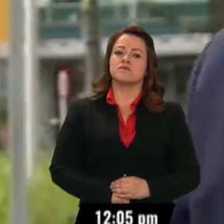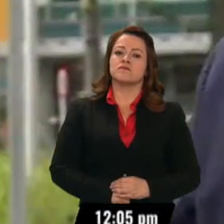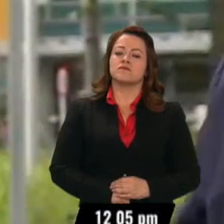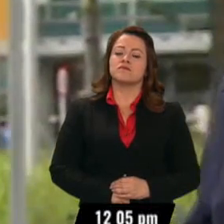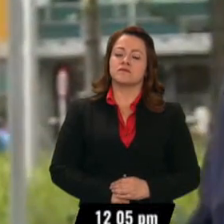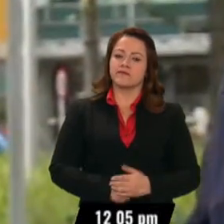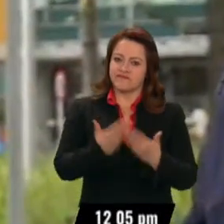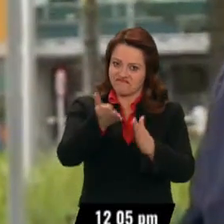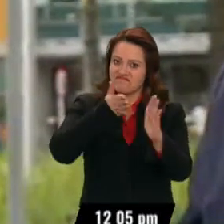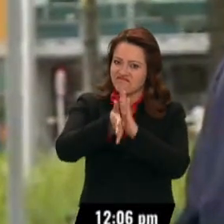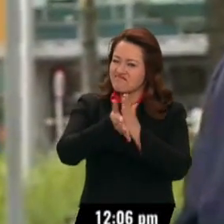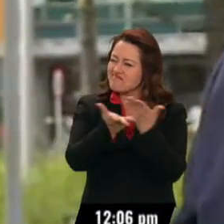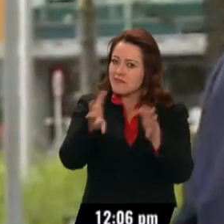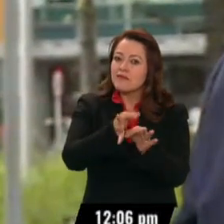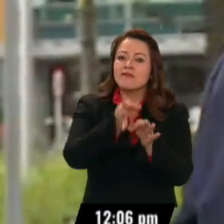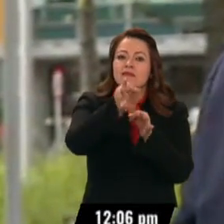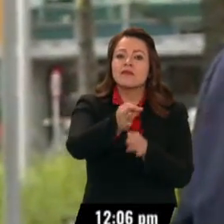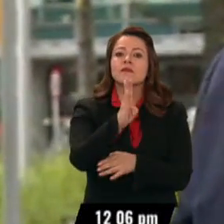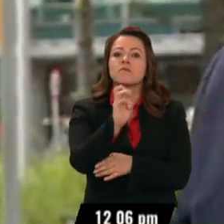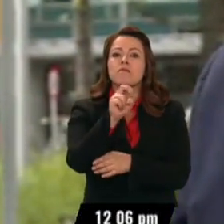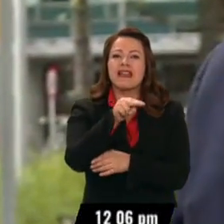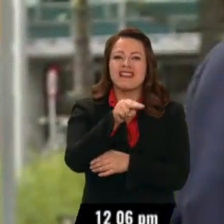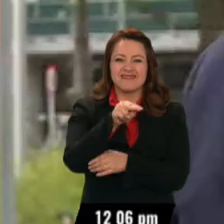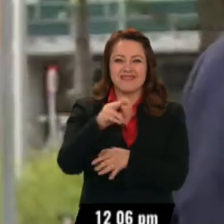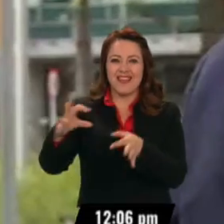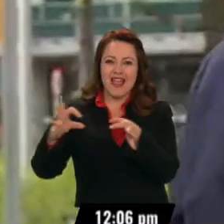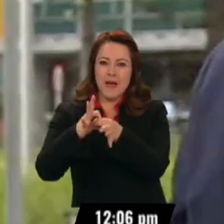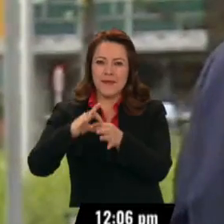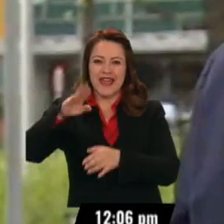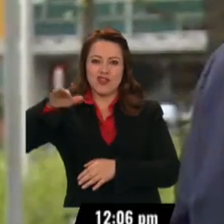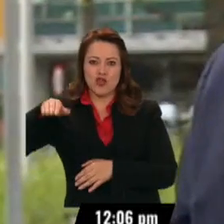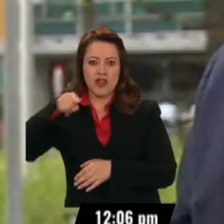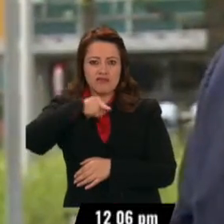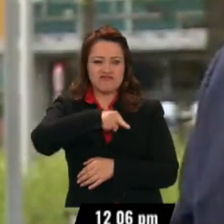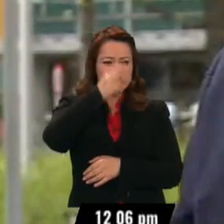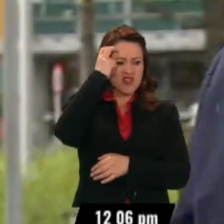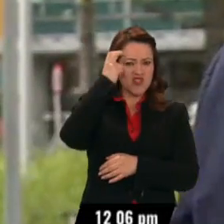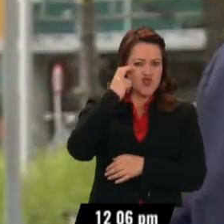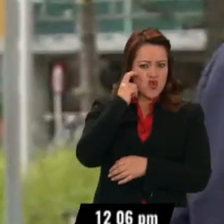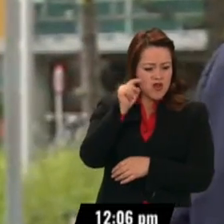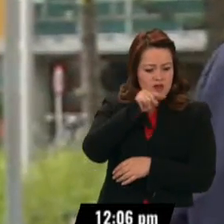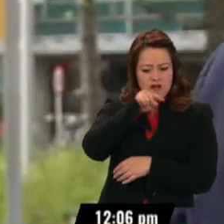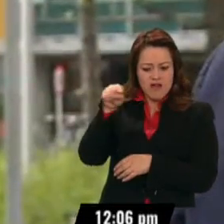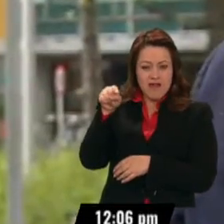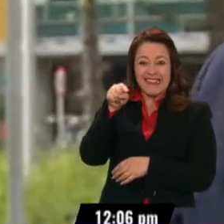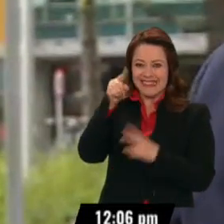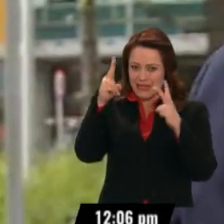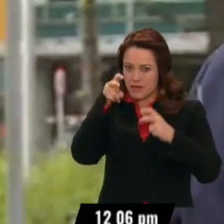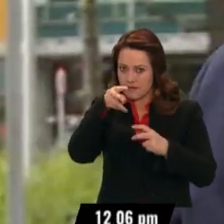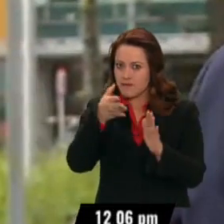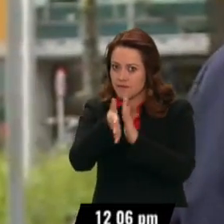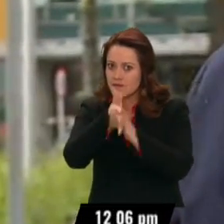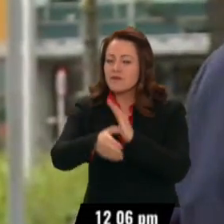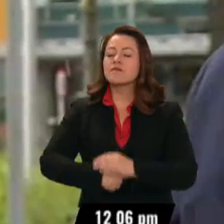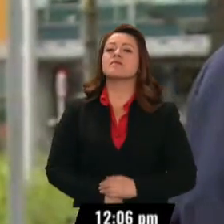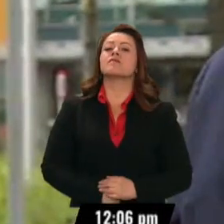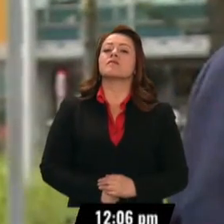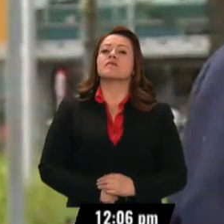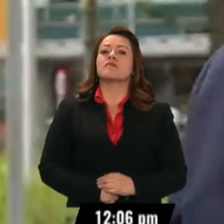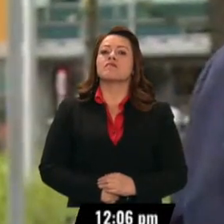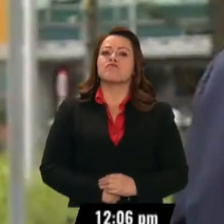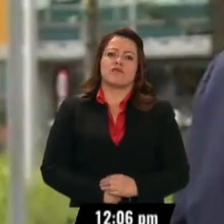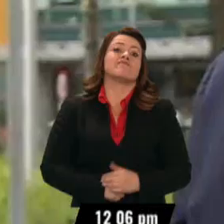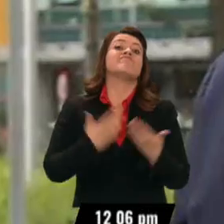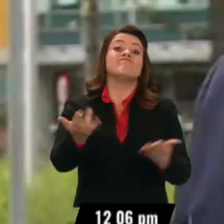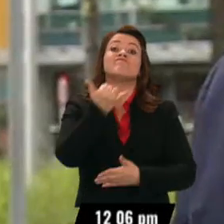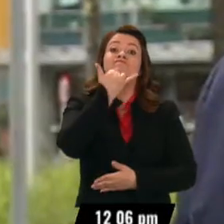gobierno, frente a este tema, lo único que ha hecho es cumplir con la ley. Los chocuanos reclamaron ese territorio ante el IGAC. El